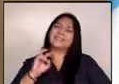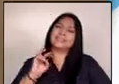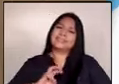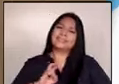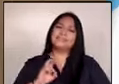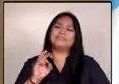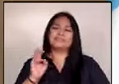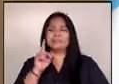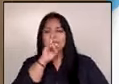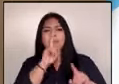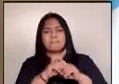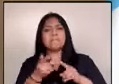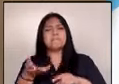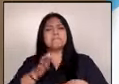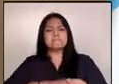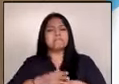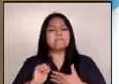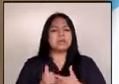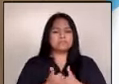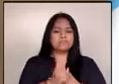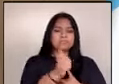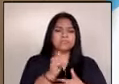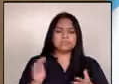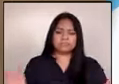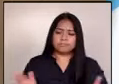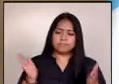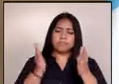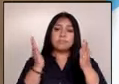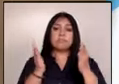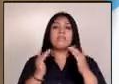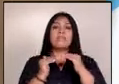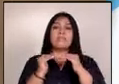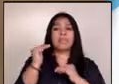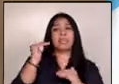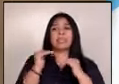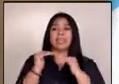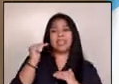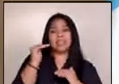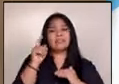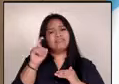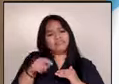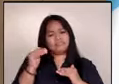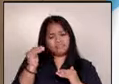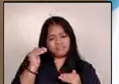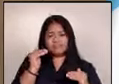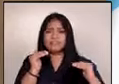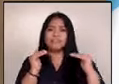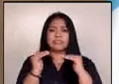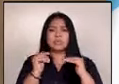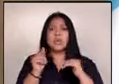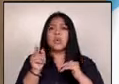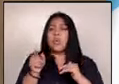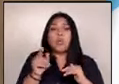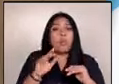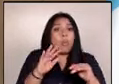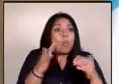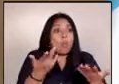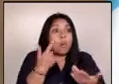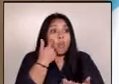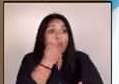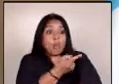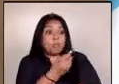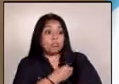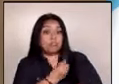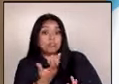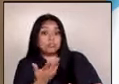avanzar en la lucha contra la desigualdad yo sé como usted pretende llevar a cabo esa lucha por la justicia